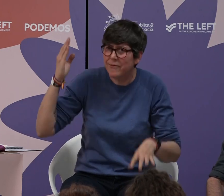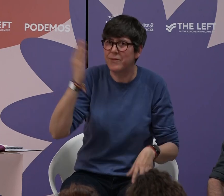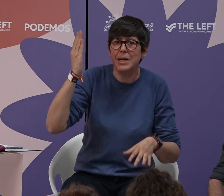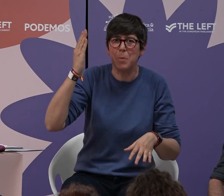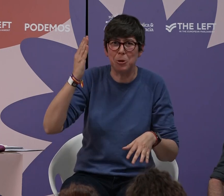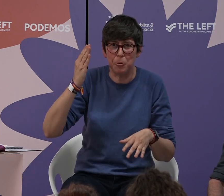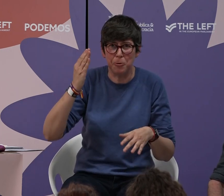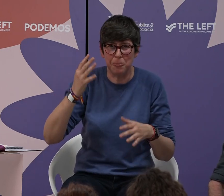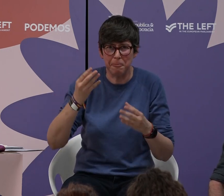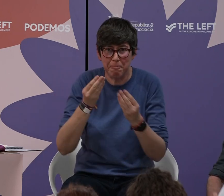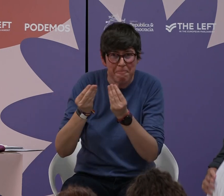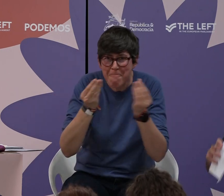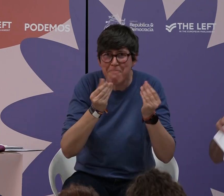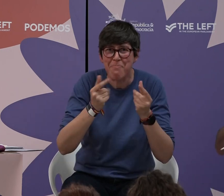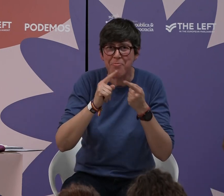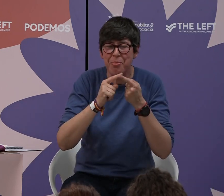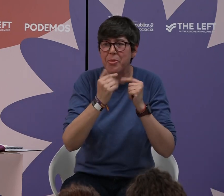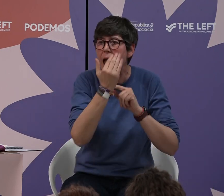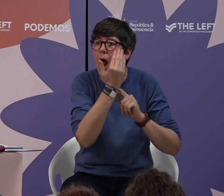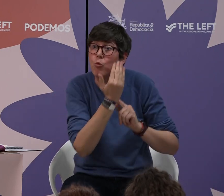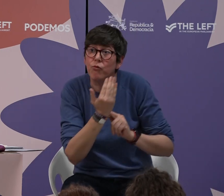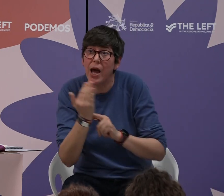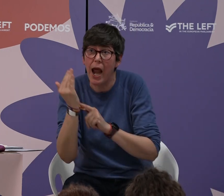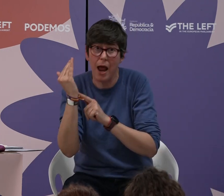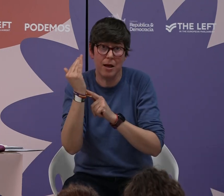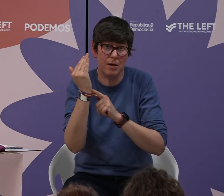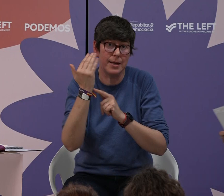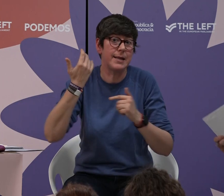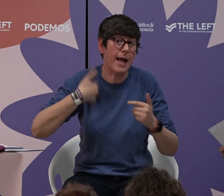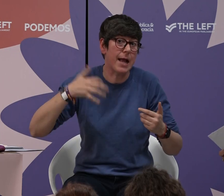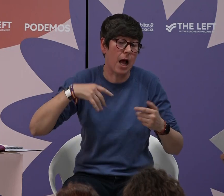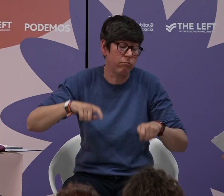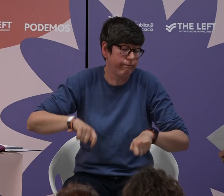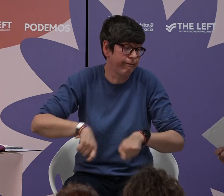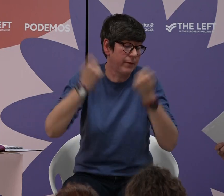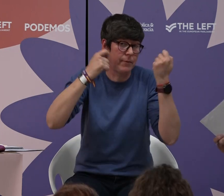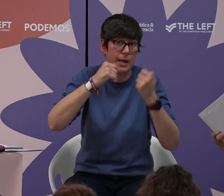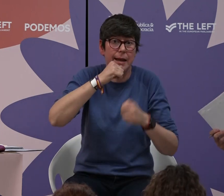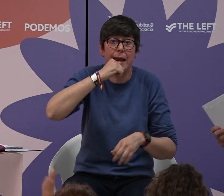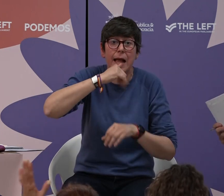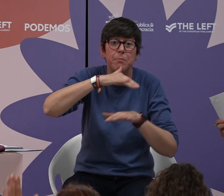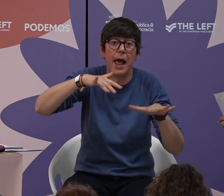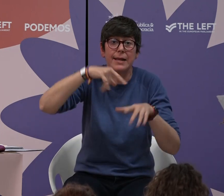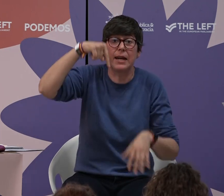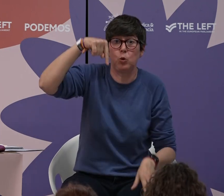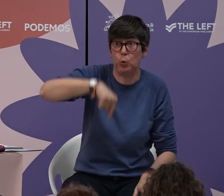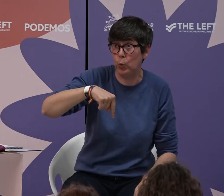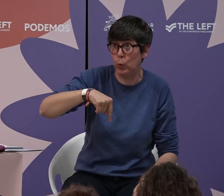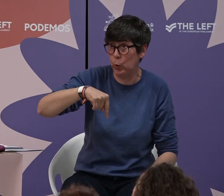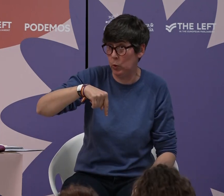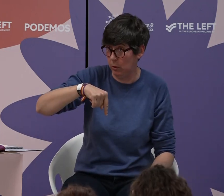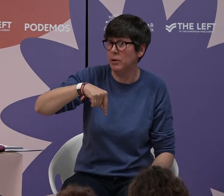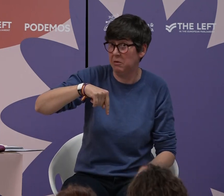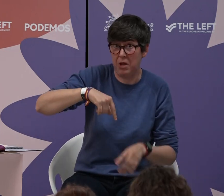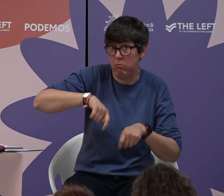verdad que no pues hay un impacto brutal sobre el territorio la albufera que bueno ya está bueno